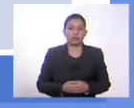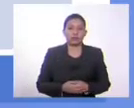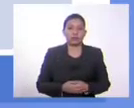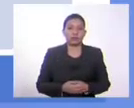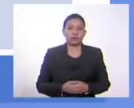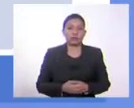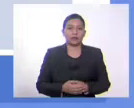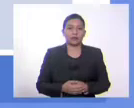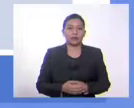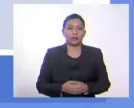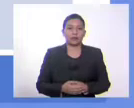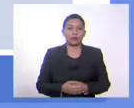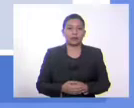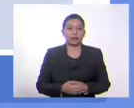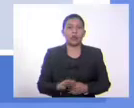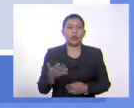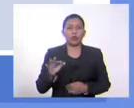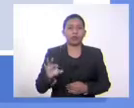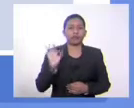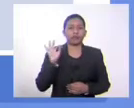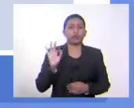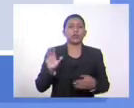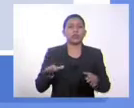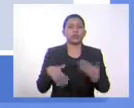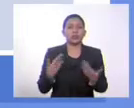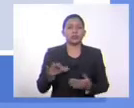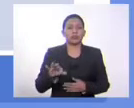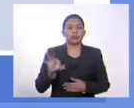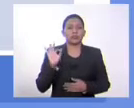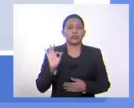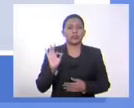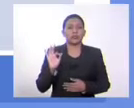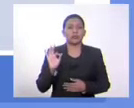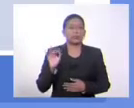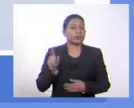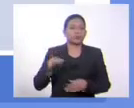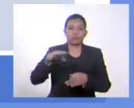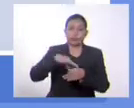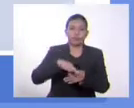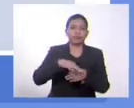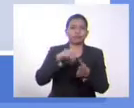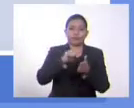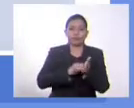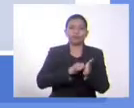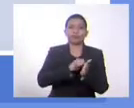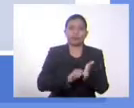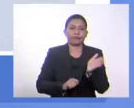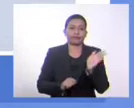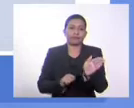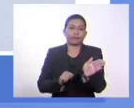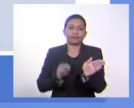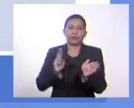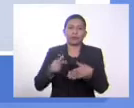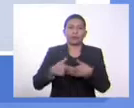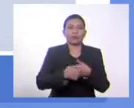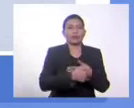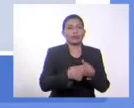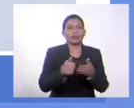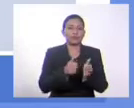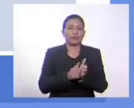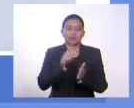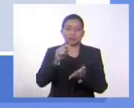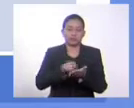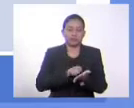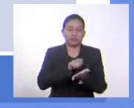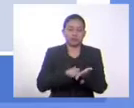elección directa, ¿no? Hay un sufragio directo, por ejemplo, usted tiene que votar por los diputados que lo representen. Excelente.